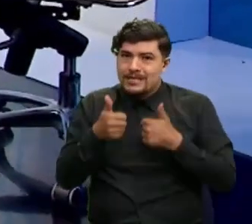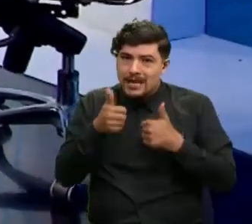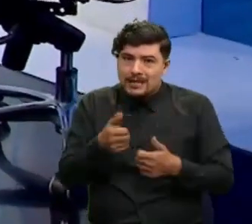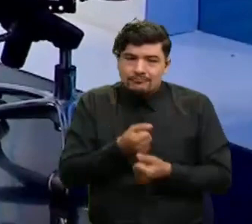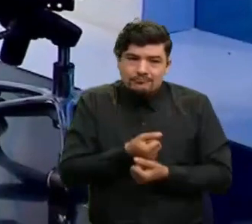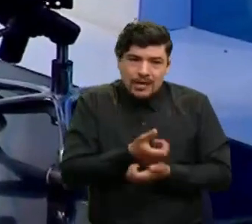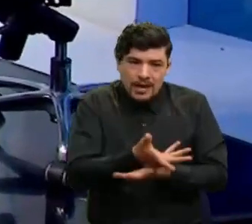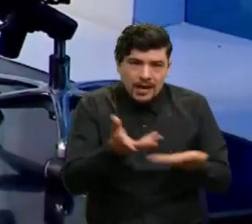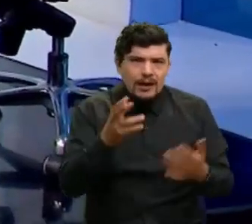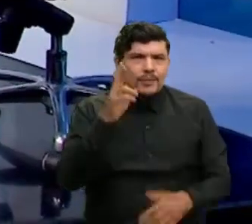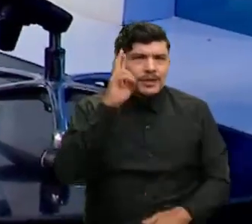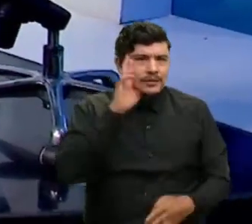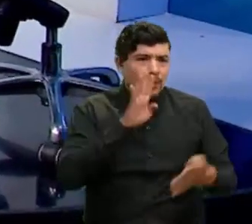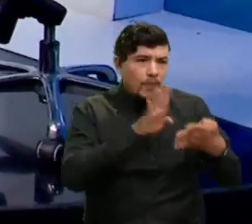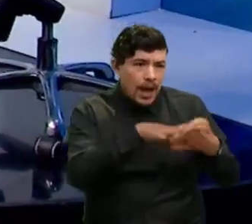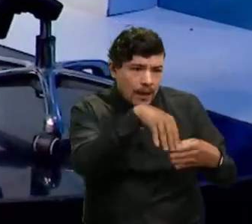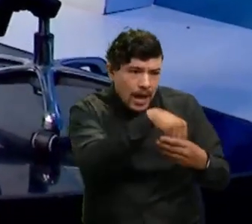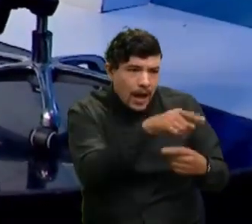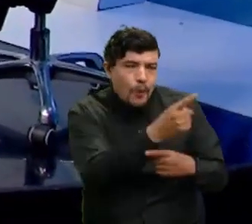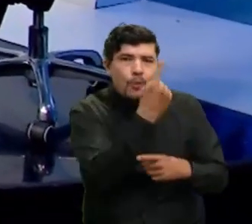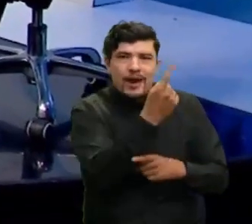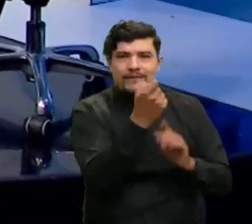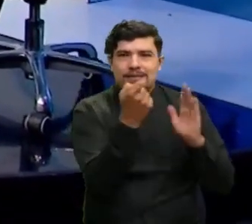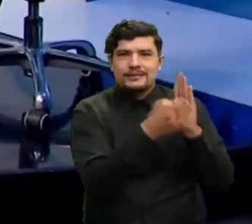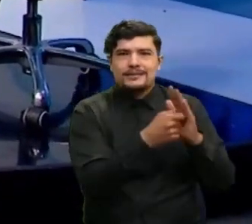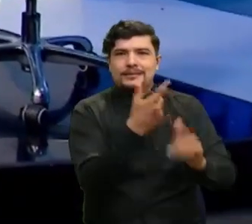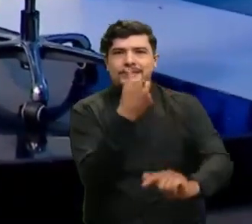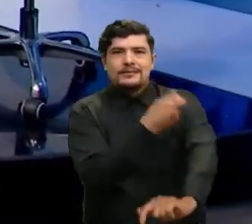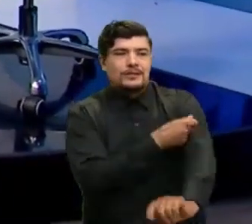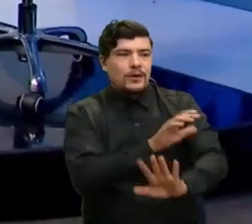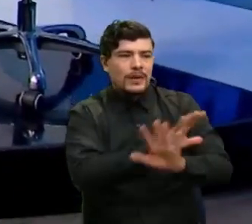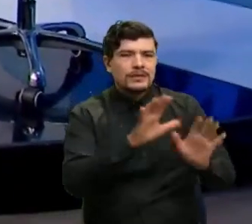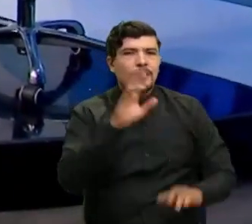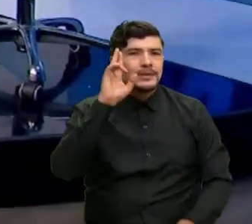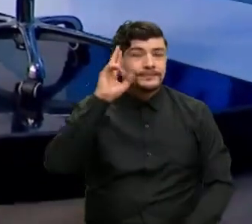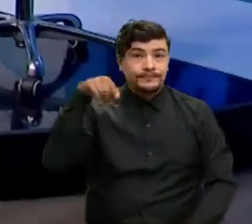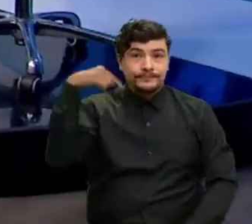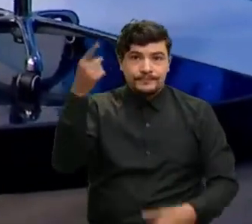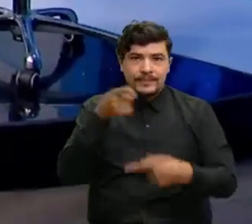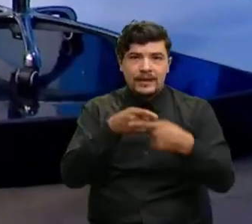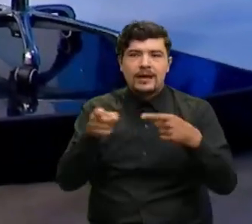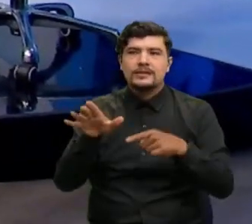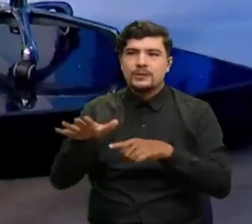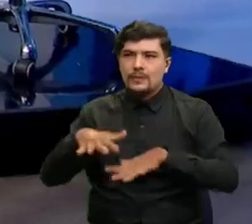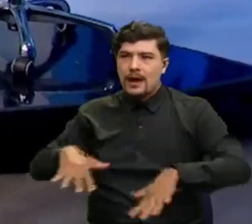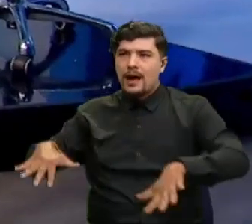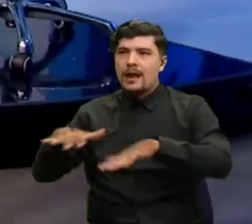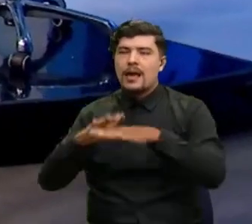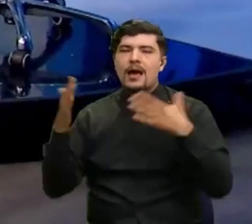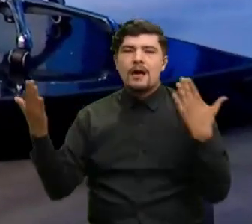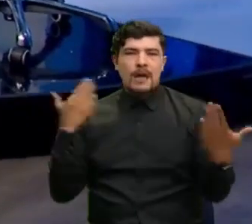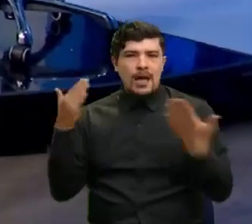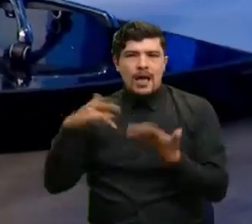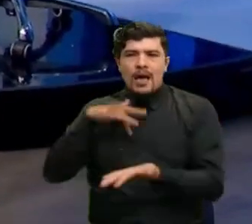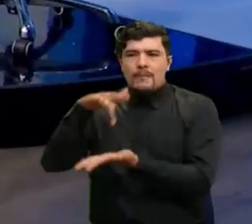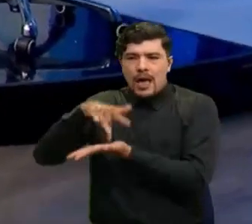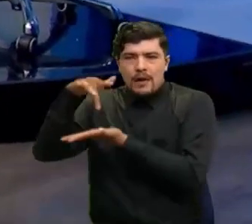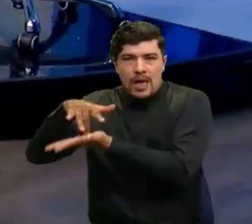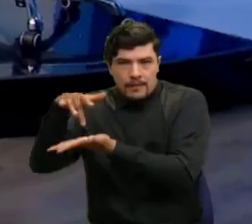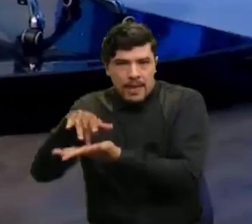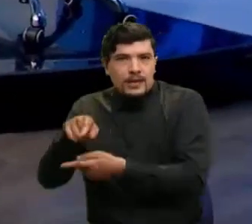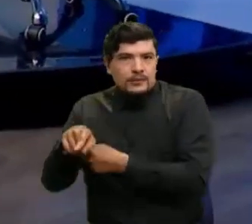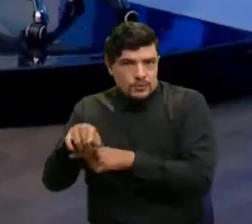a estar la semana entrante, por ejemplo, yendo al corregimiento, a las zonas rurales, que esta vacuna nos sirve mucho. Este